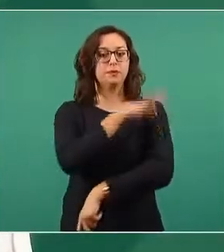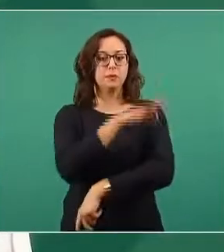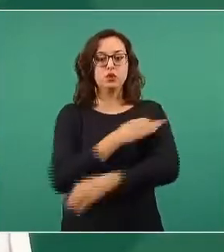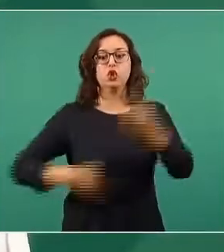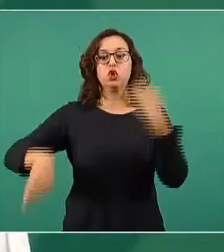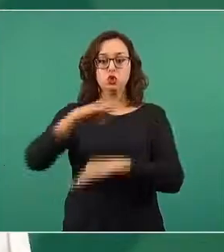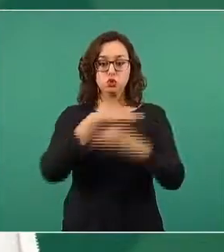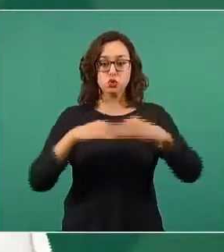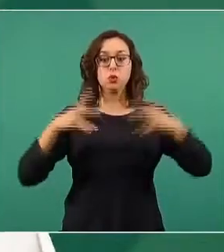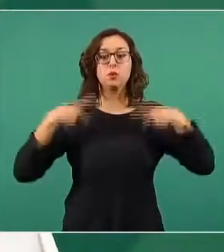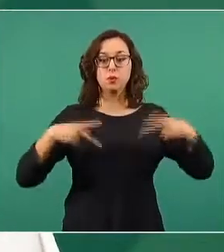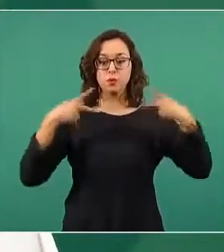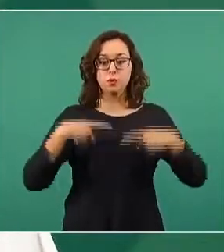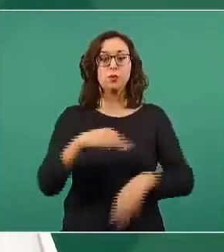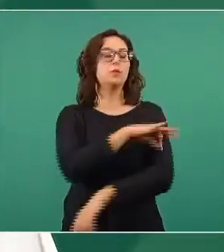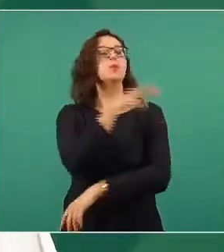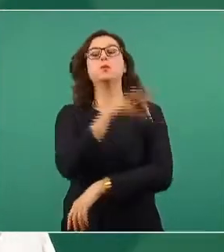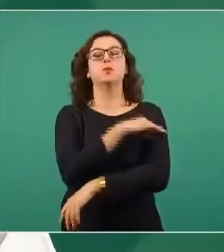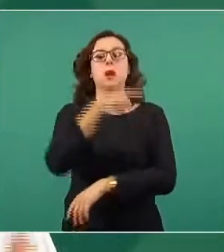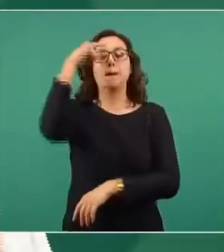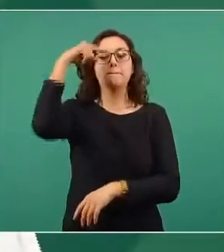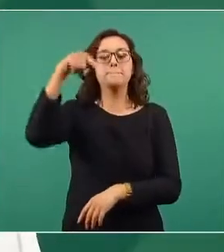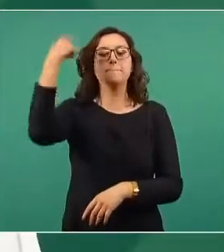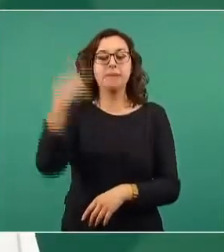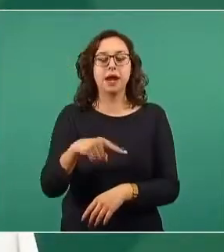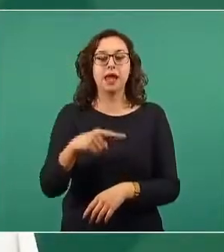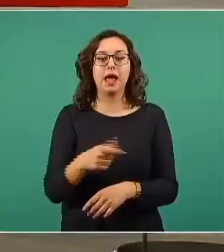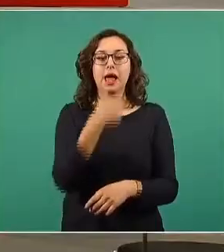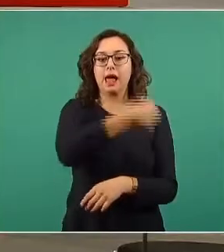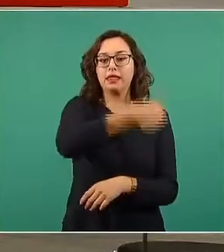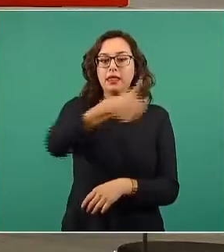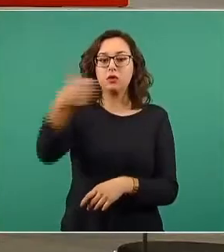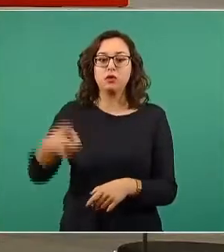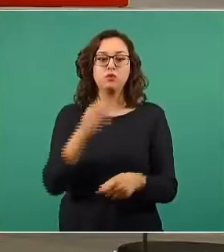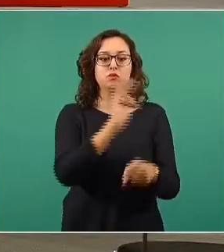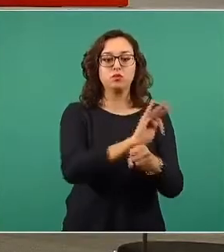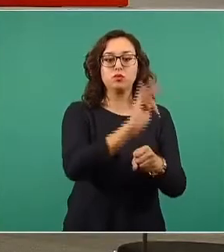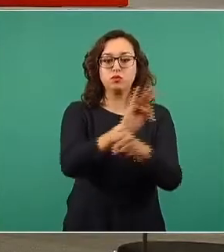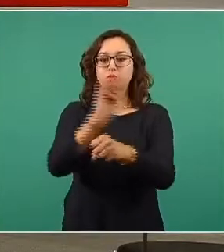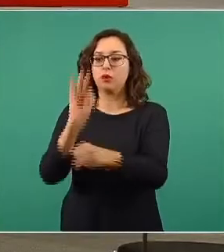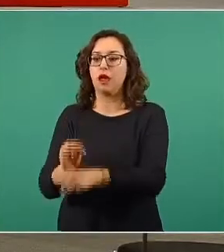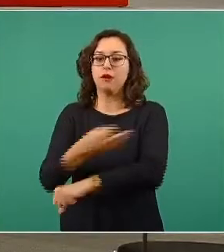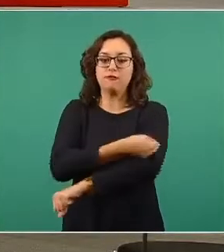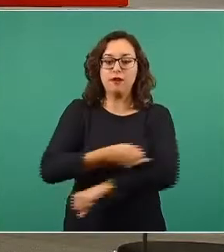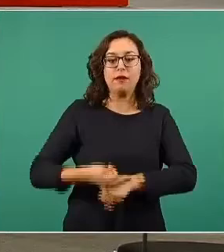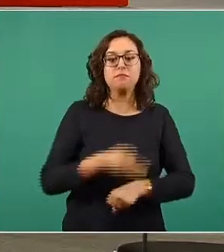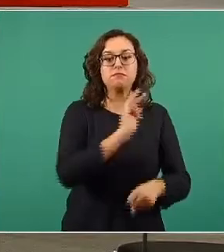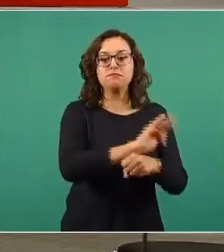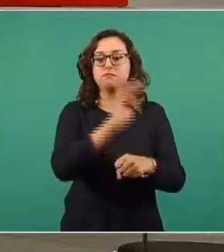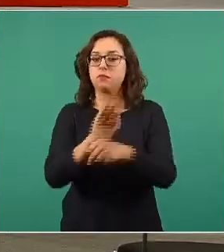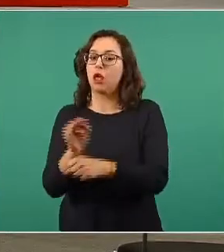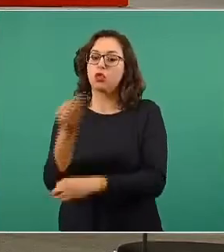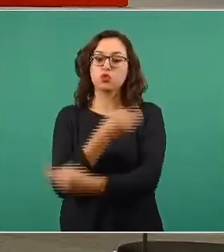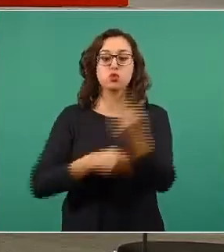todas y todos se vacunen para que tengamos protección a cada una de las personas, a sus familias y en